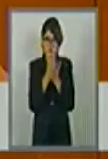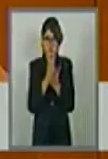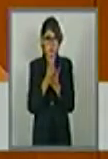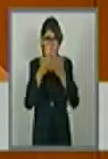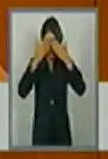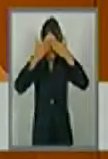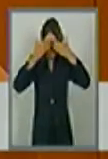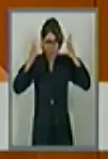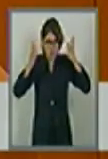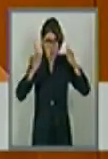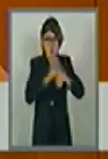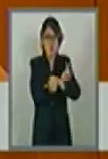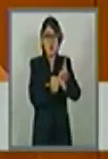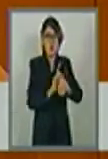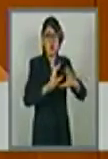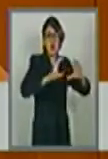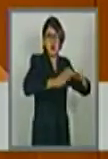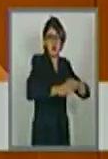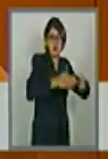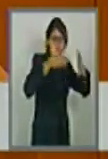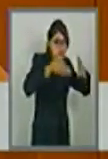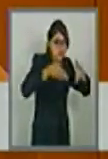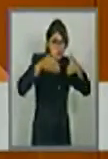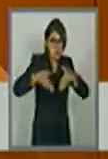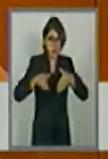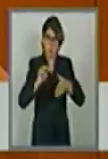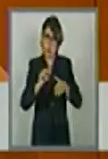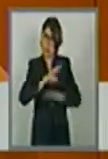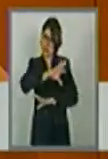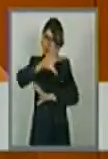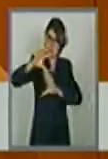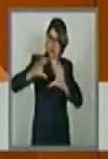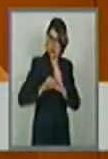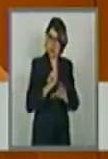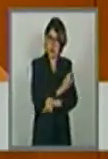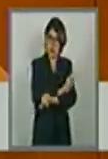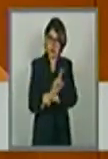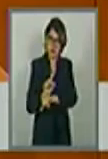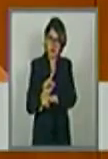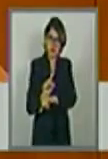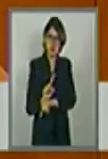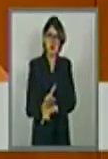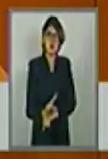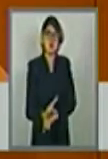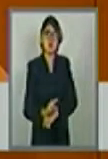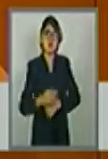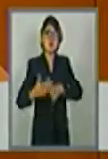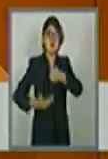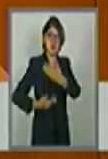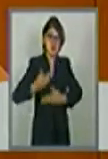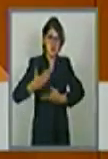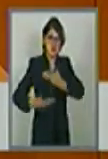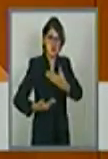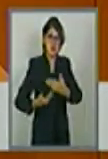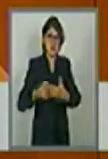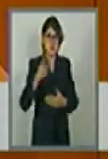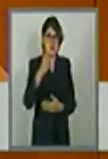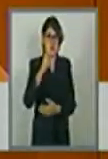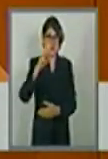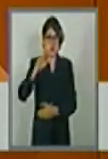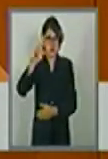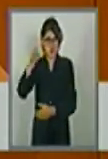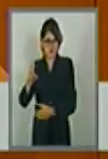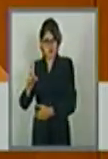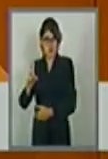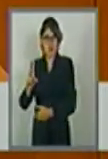solamente a unas delegaciones, sino justamente pasaría eso. El próximo, la próxima sesión, el PRD